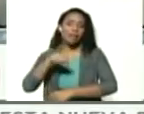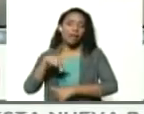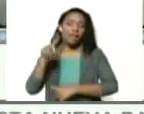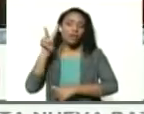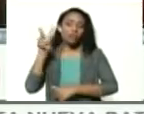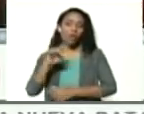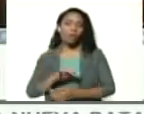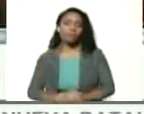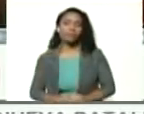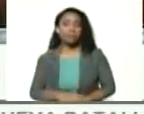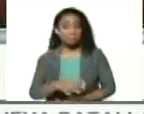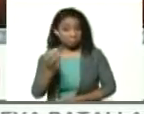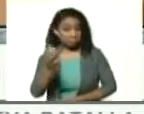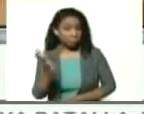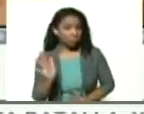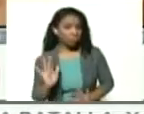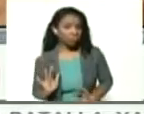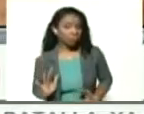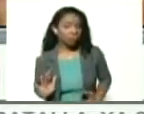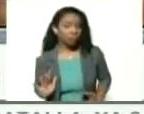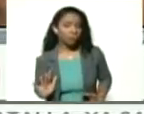¿verdad?